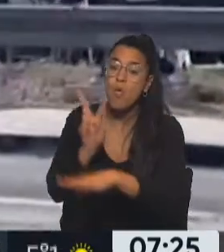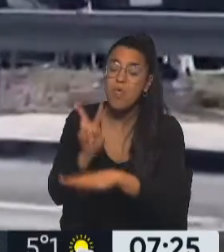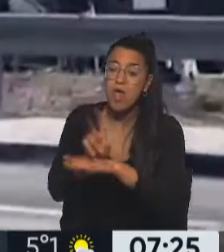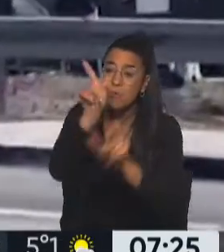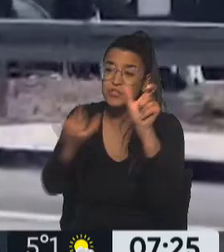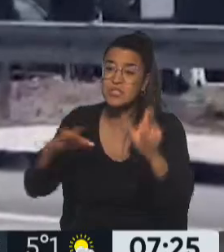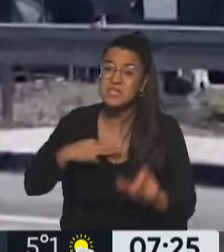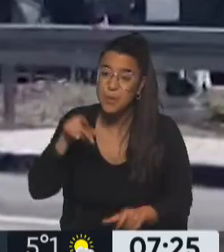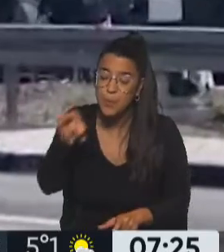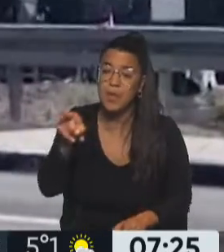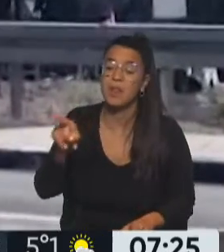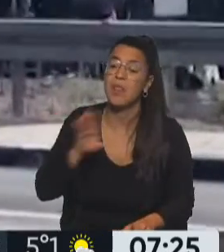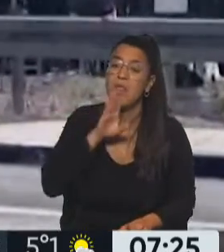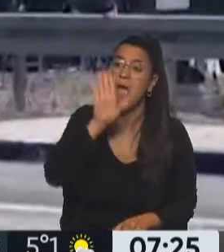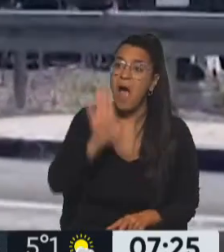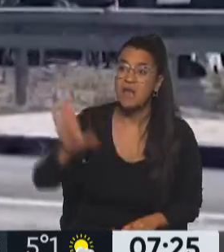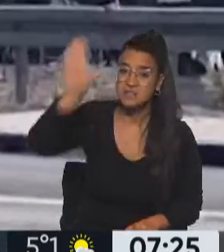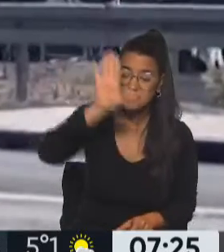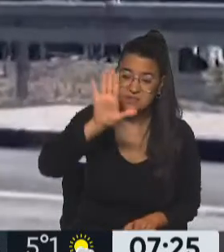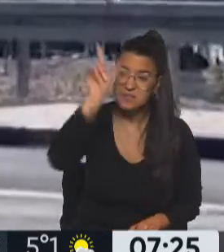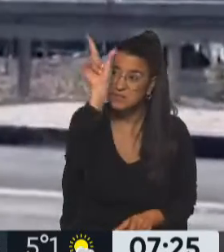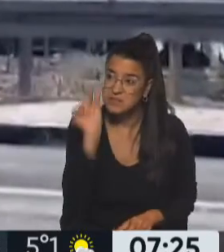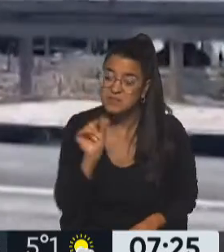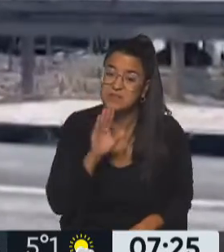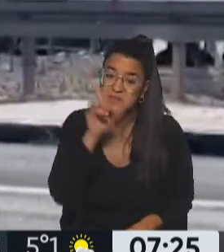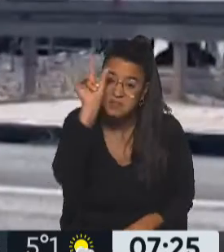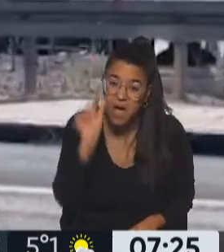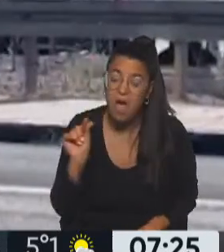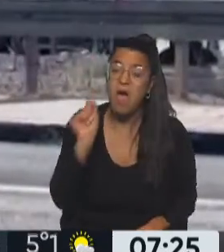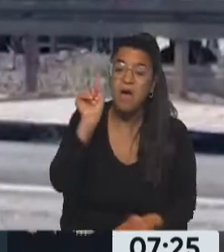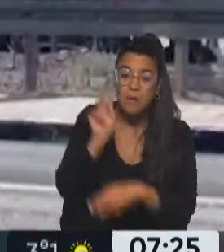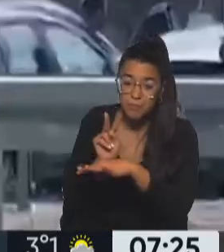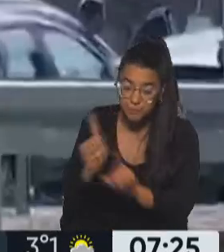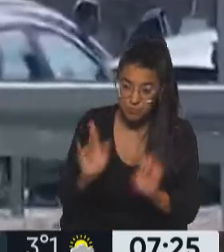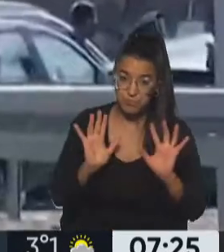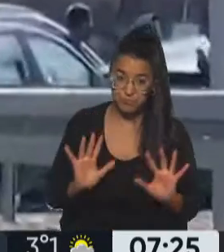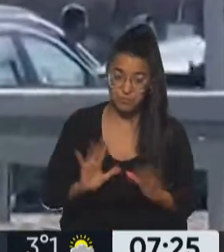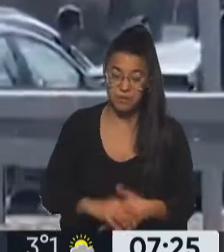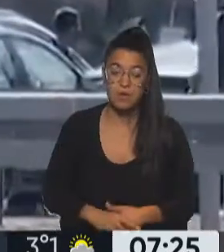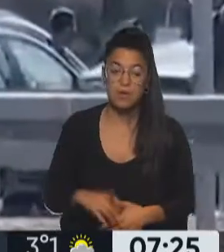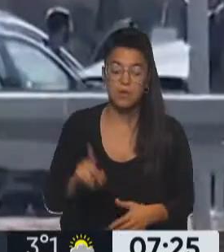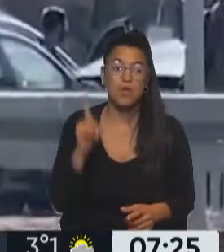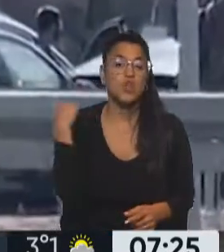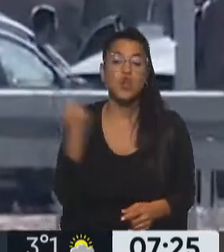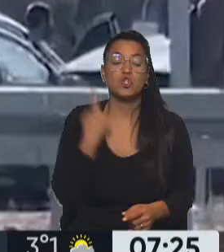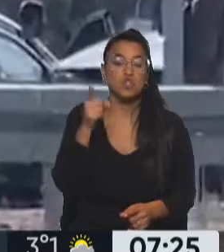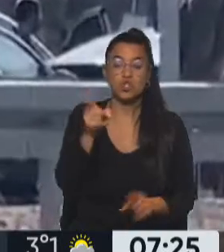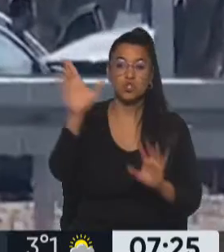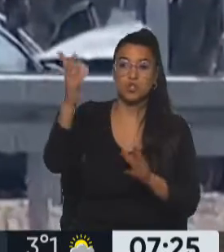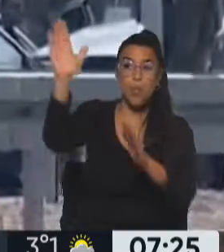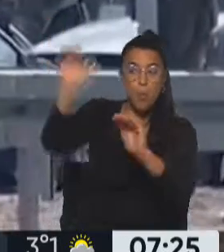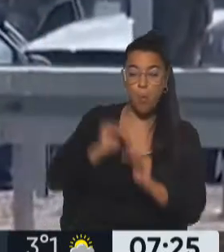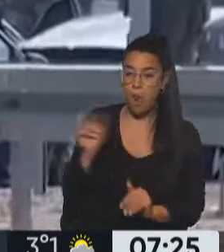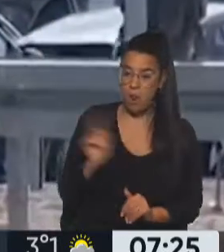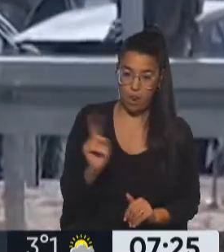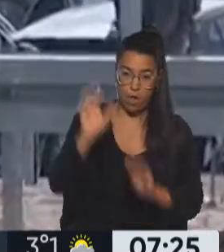civiles. Es muy importante no lo que decís. O por lo menos tratando de hacer todo lo posible. Nosotras no somos ellos.